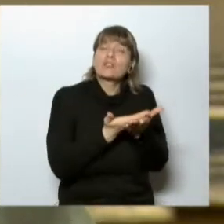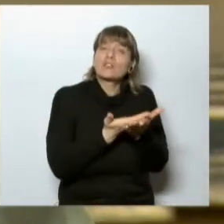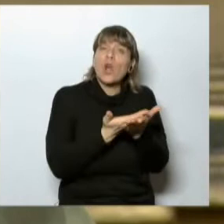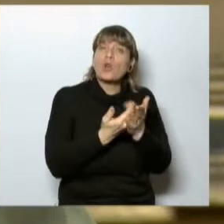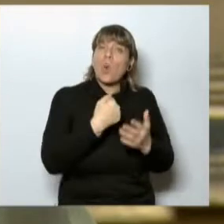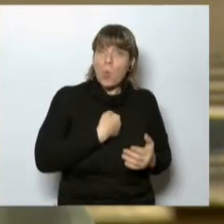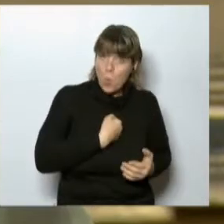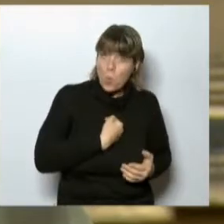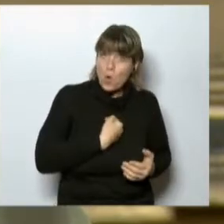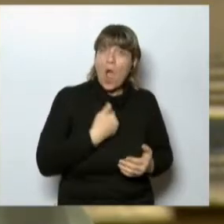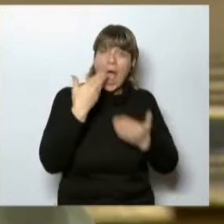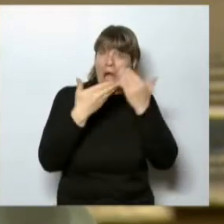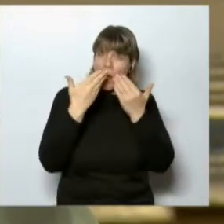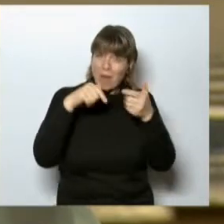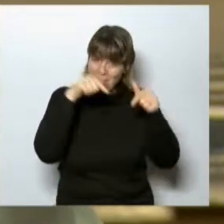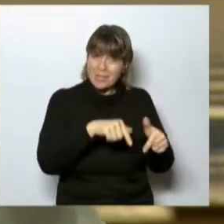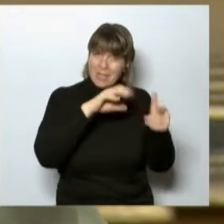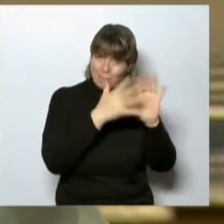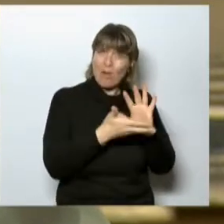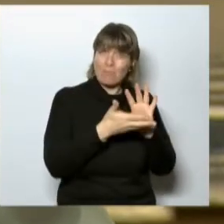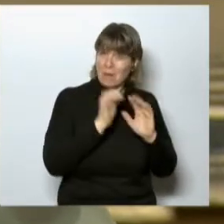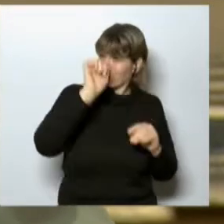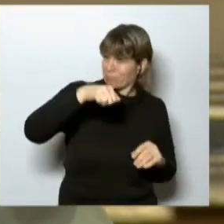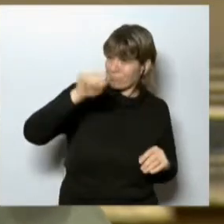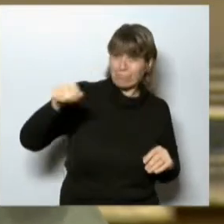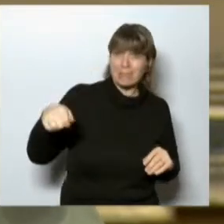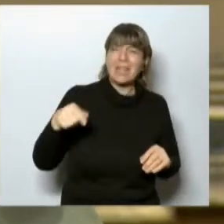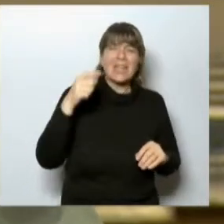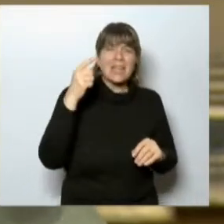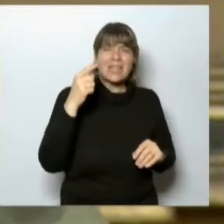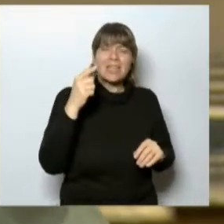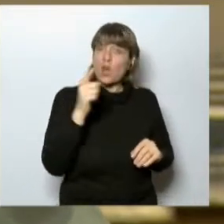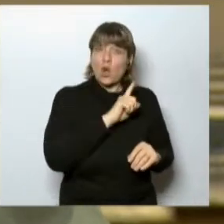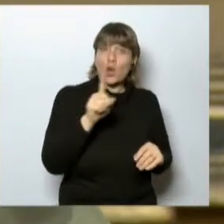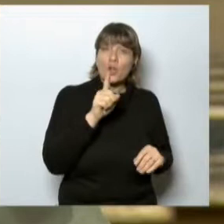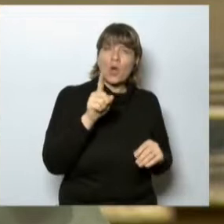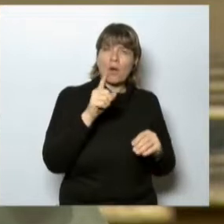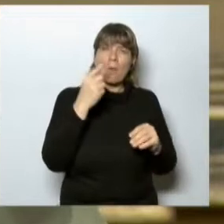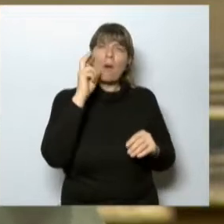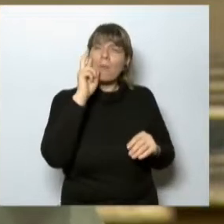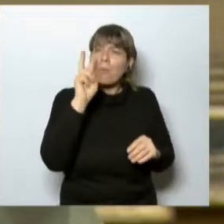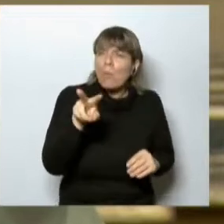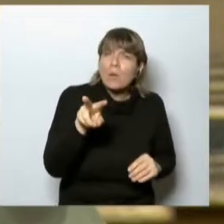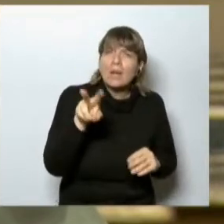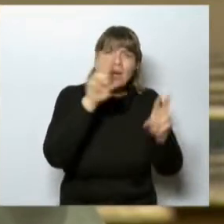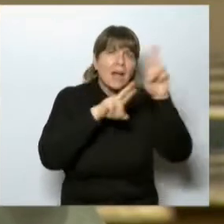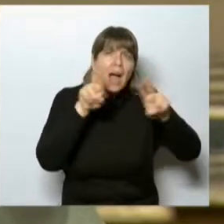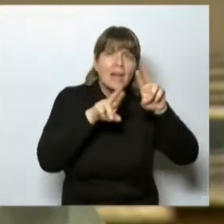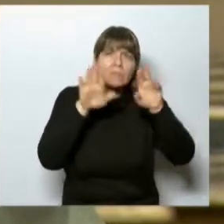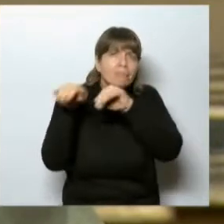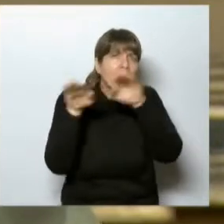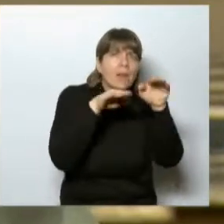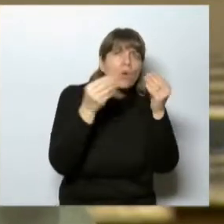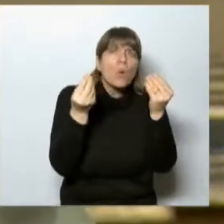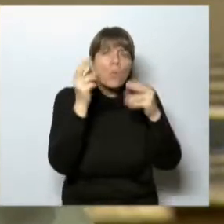uno habla de esa forma, sin ni siquiera a veces cotejar humanamente,